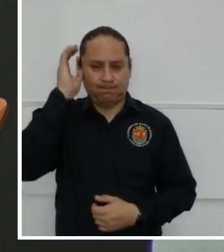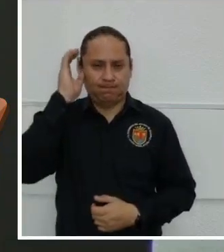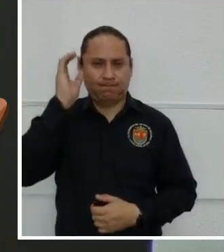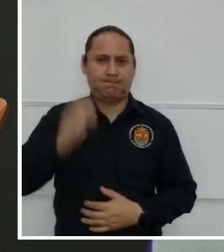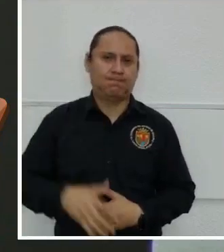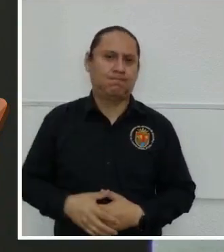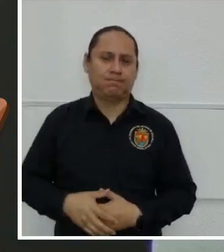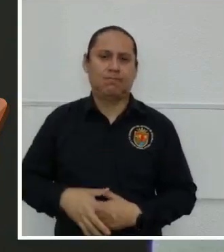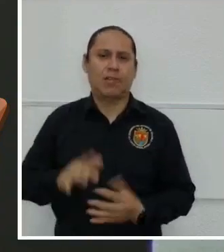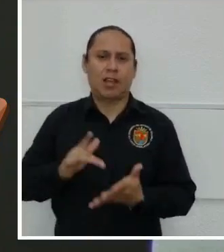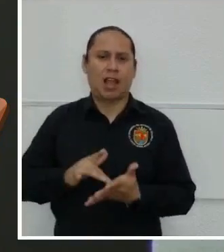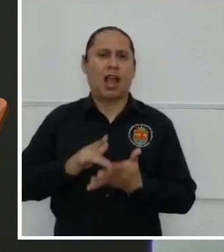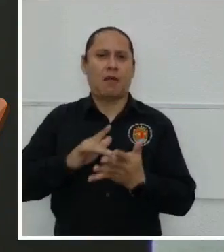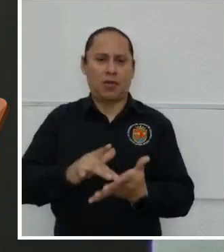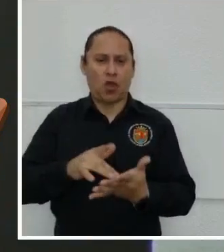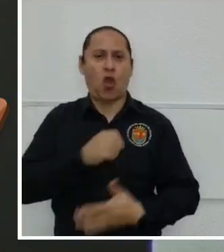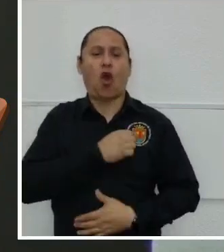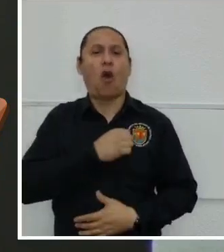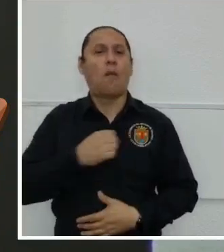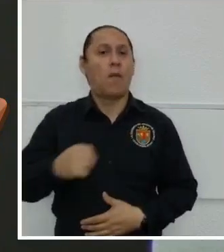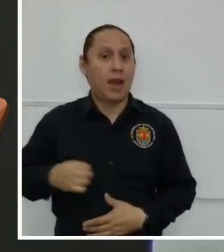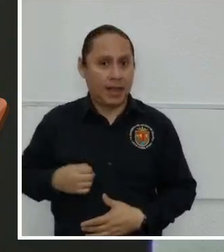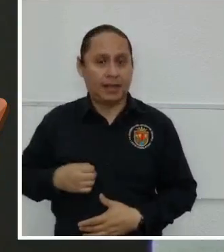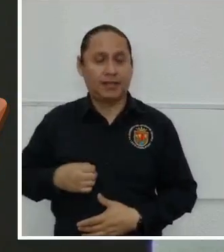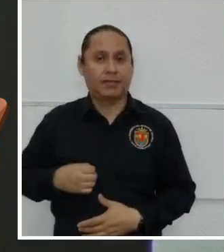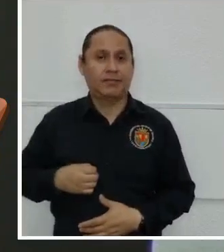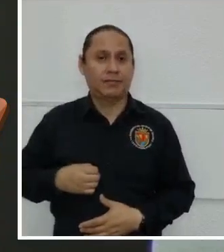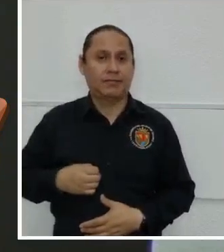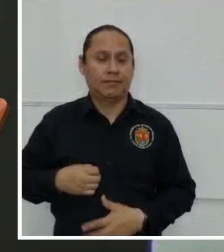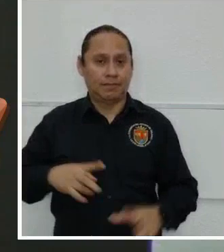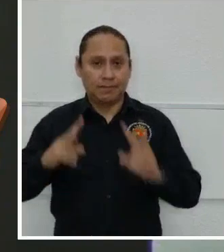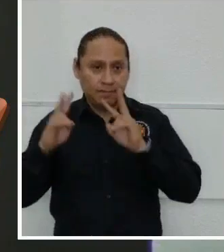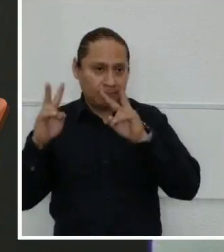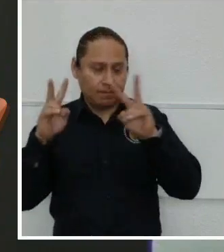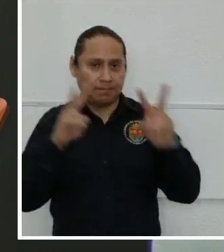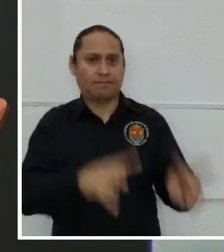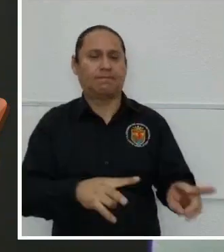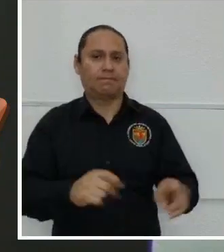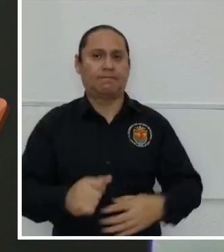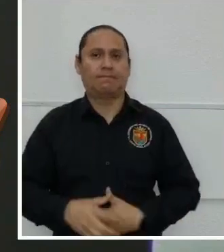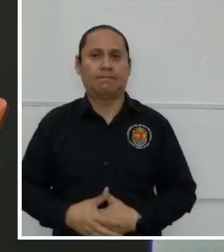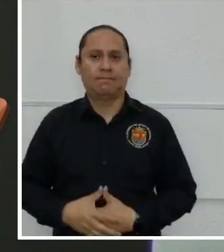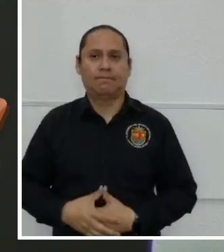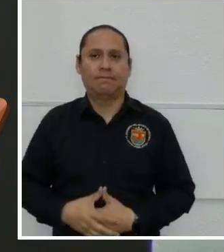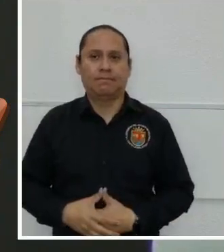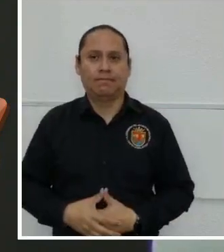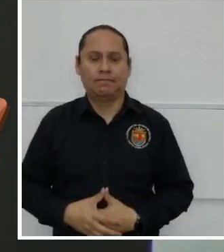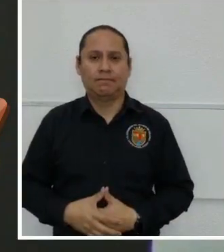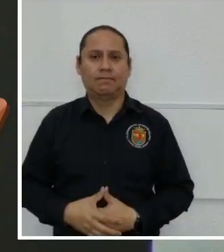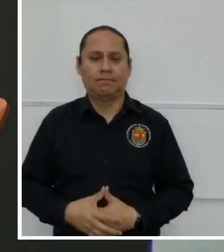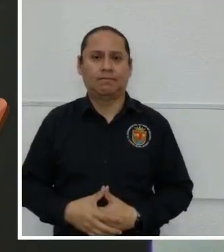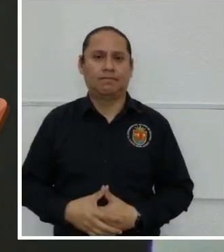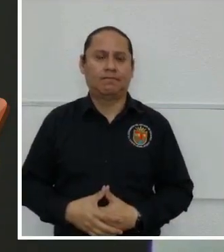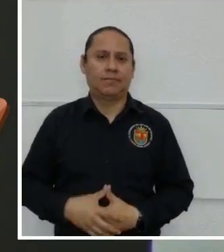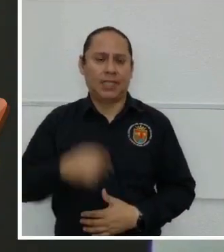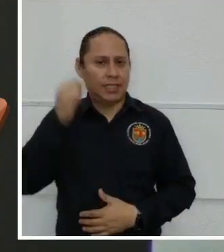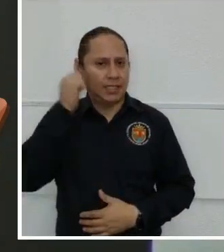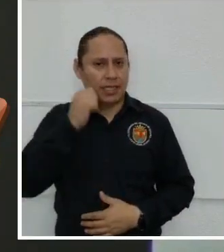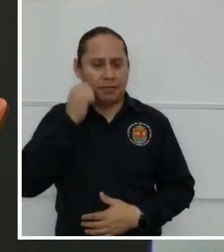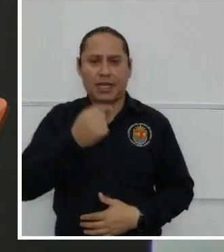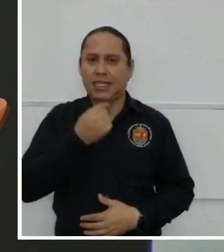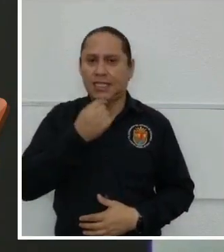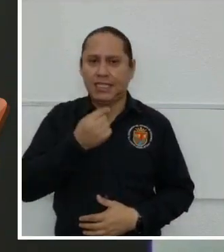no estamos apoyando, es nuestra obligación de ver la visión de que en primer lugar está la